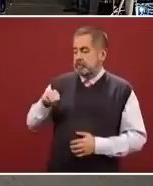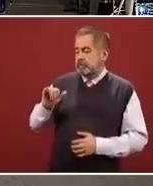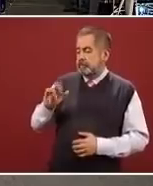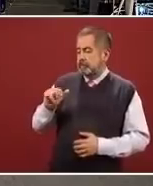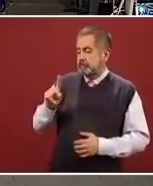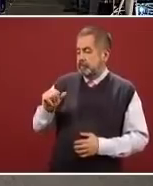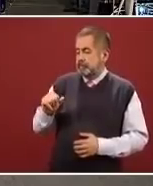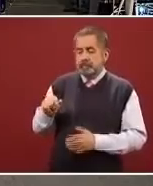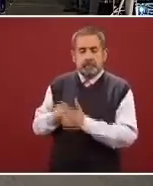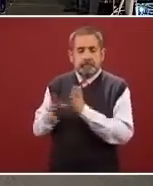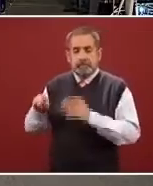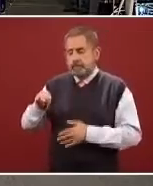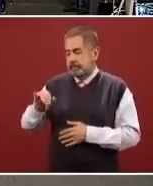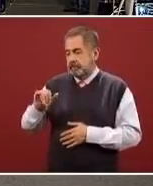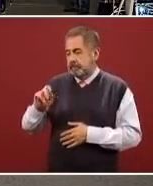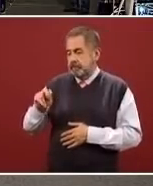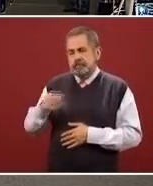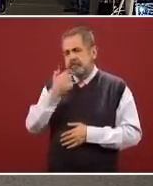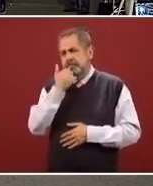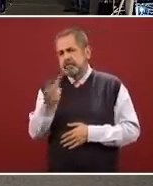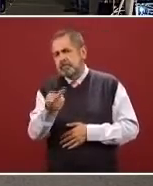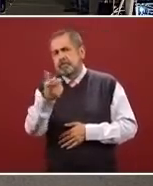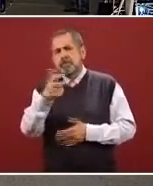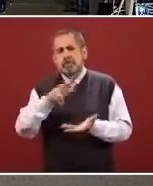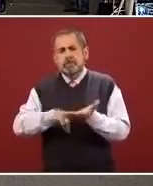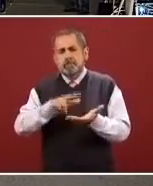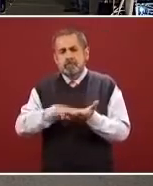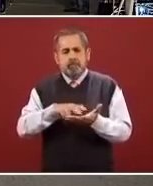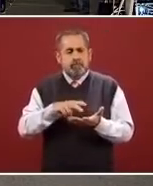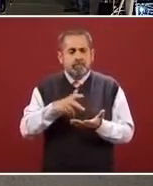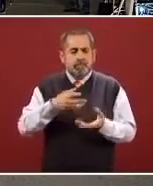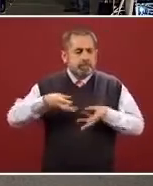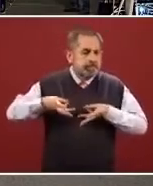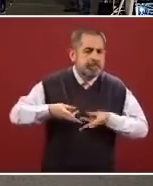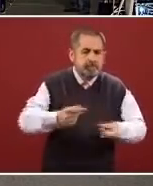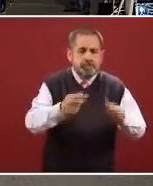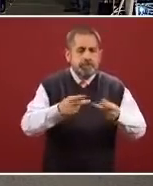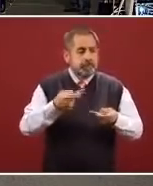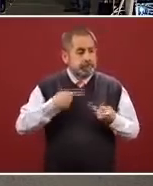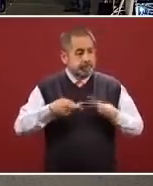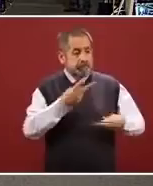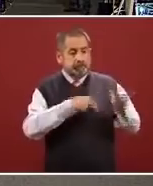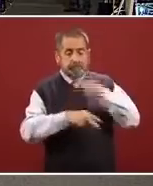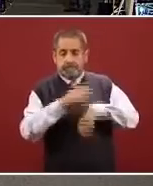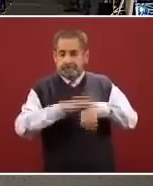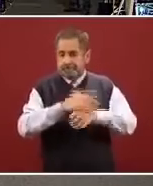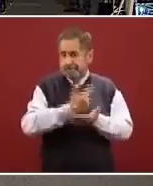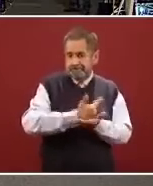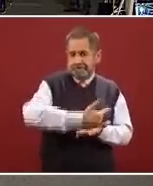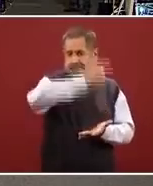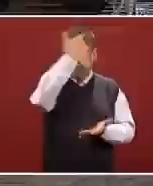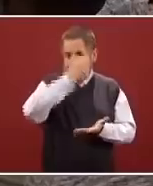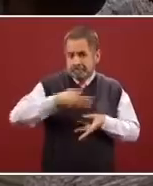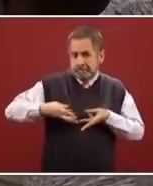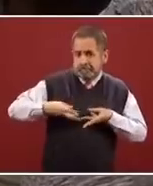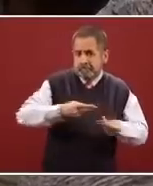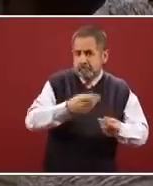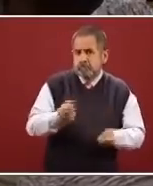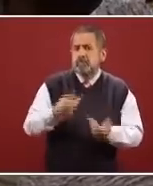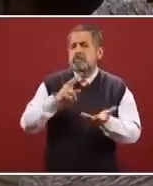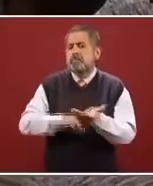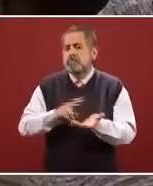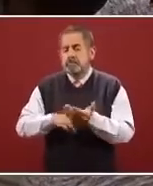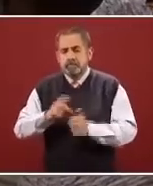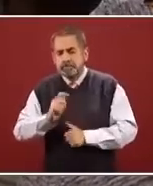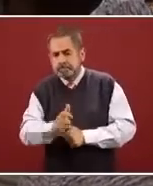Doctores, ¿cuánto costaría la atención para los pacientes que lleguen ya graves por COVID-19 en estos hospitales? Y también, ¿cuál